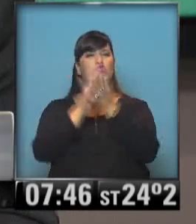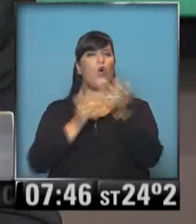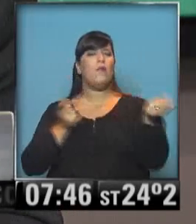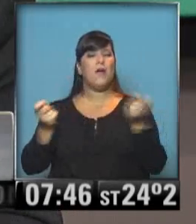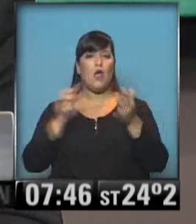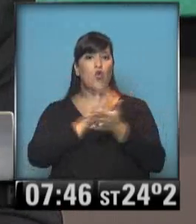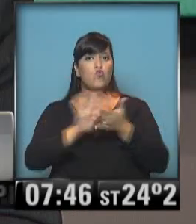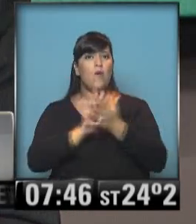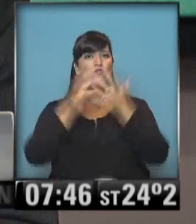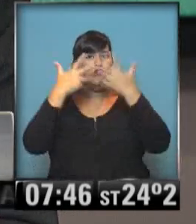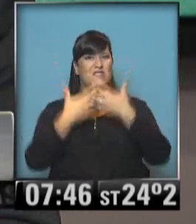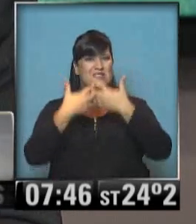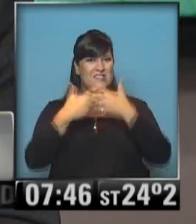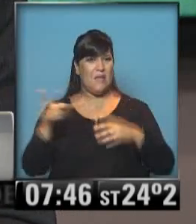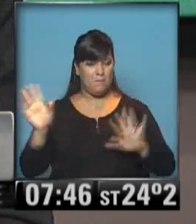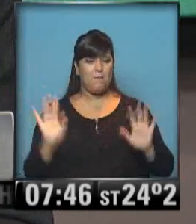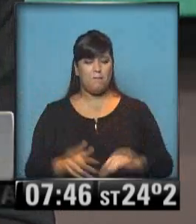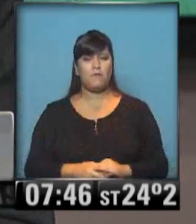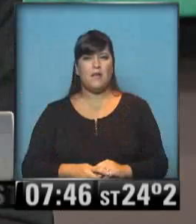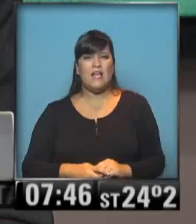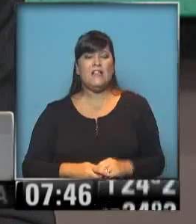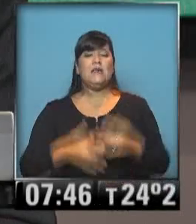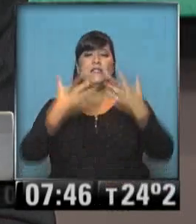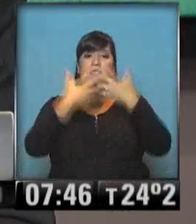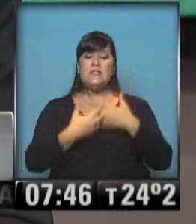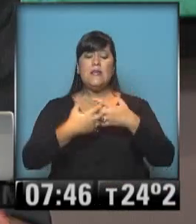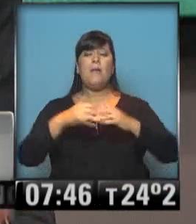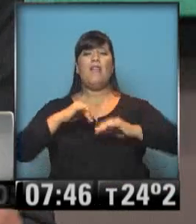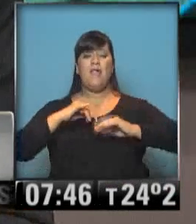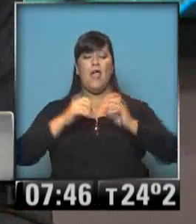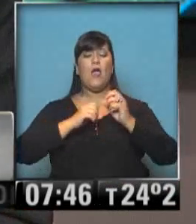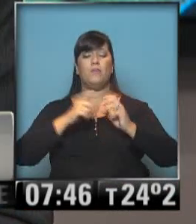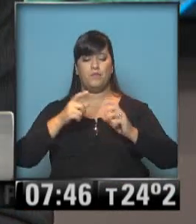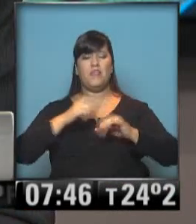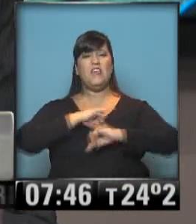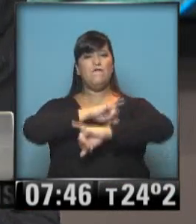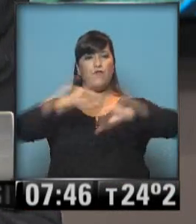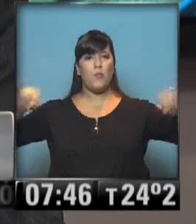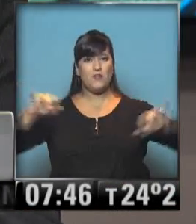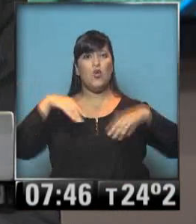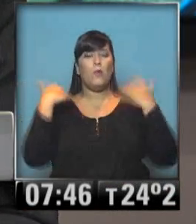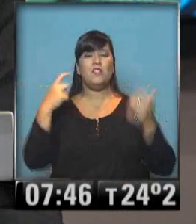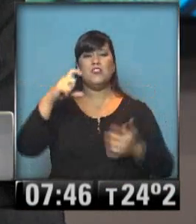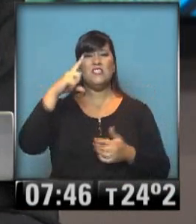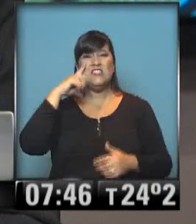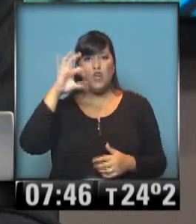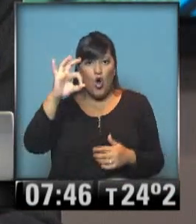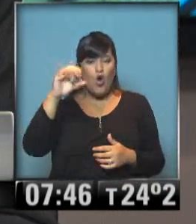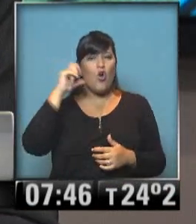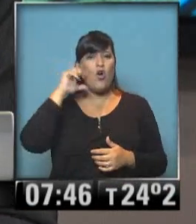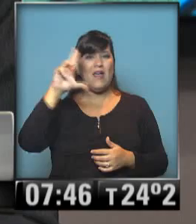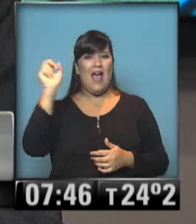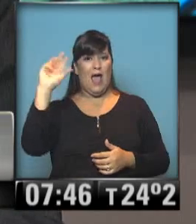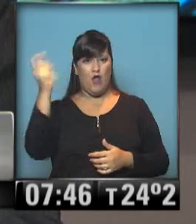nuevo sistema lo llamaron sistema de información de operaciones coo por eso lo de coo granos por el cual todo